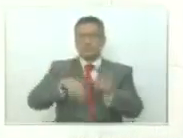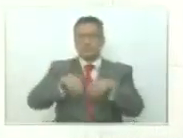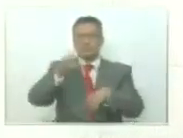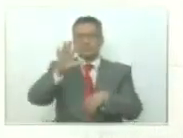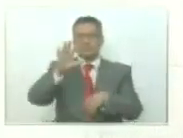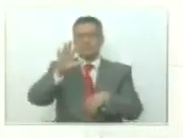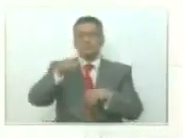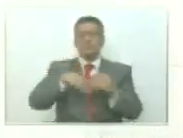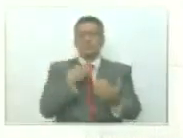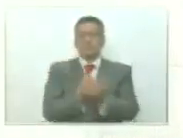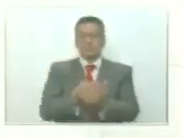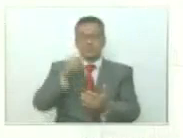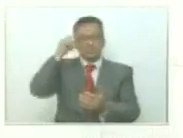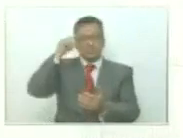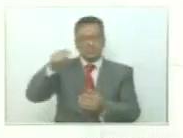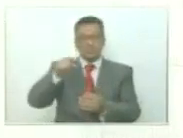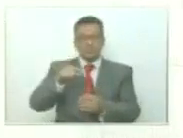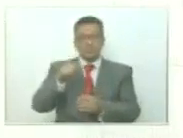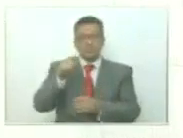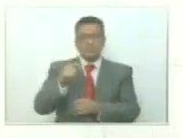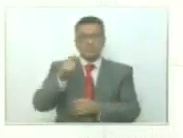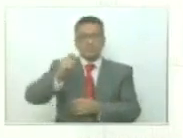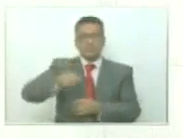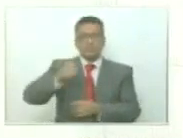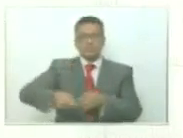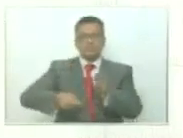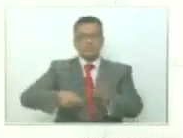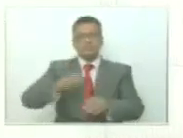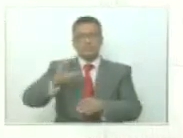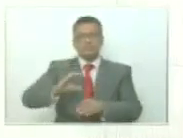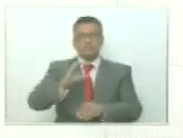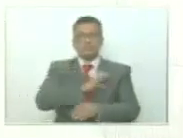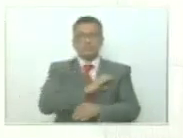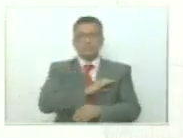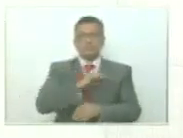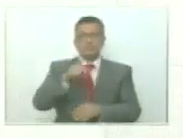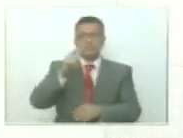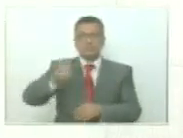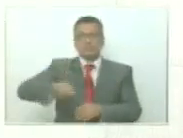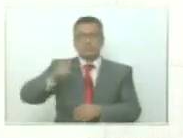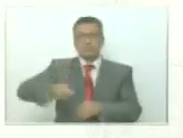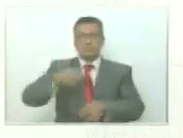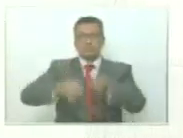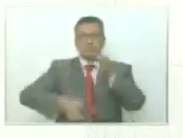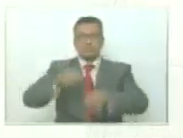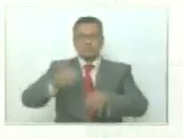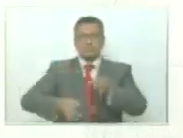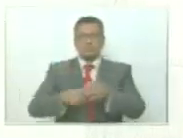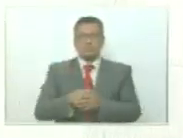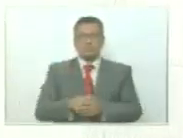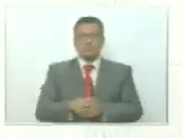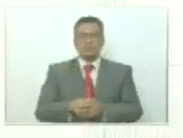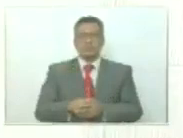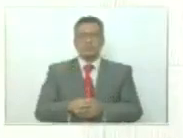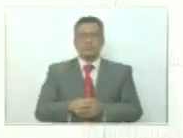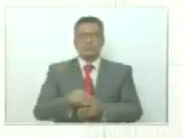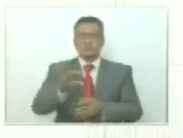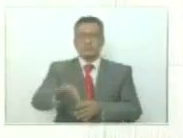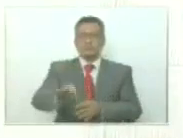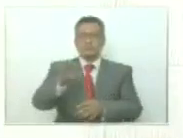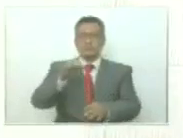2015 hasta la fecha como magistrado de la Sala Constitucional del Tribunal Supremo de Justicia, fue